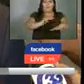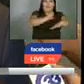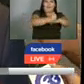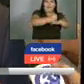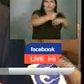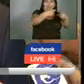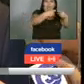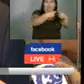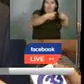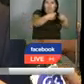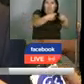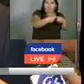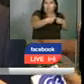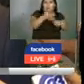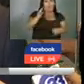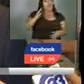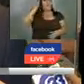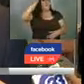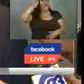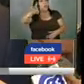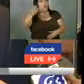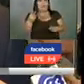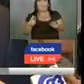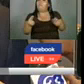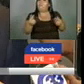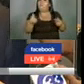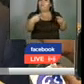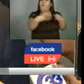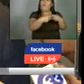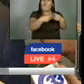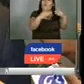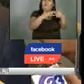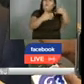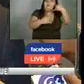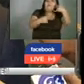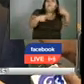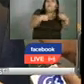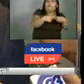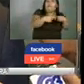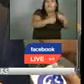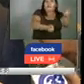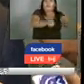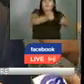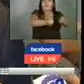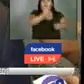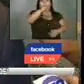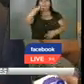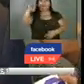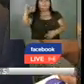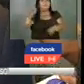carga media y en un futuro cercano de carga rápida a lo largo y lo ancho del territorio nacional.